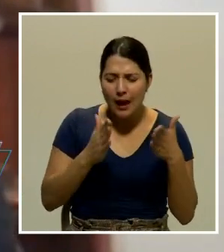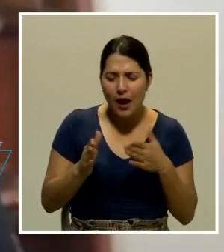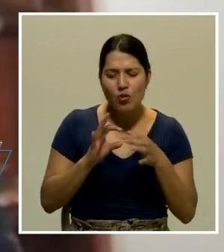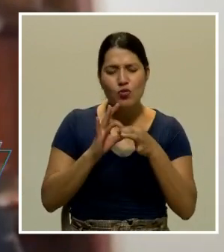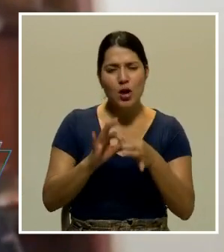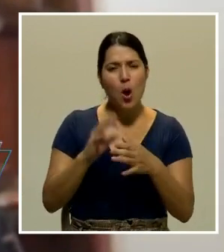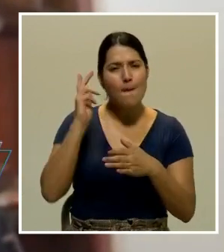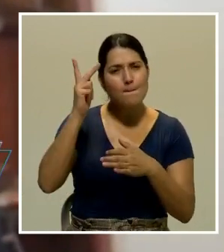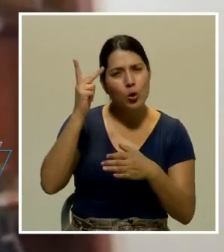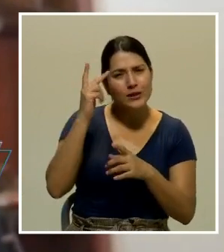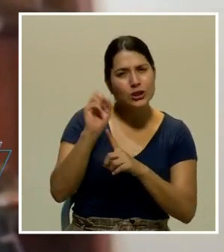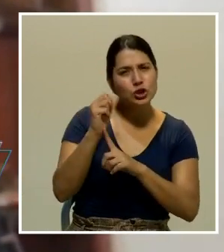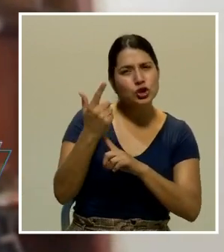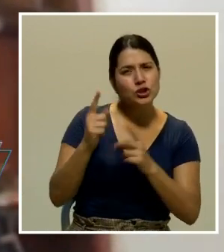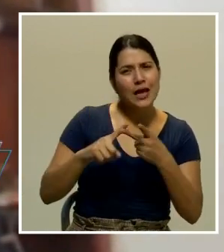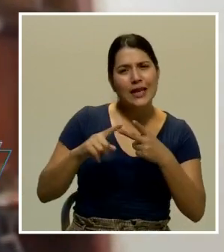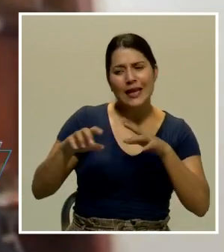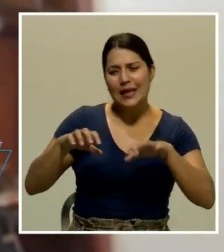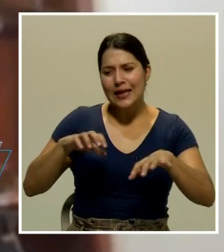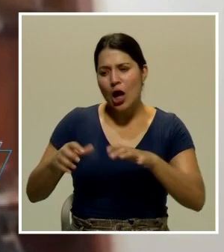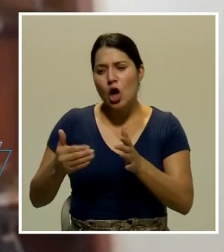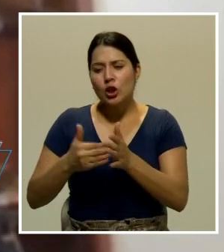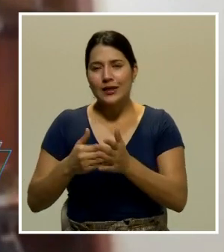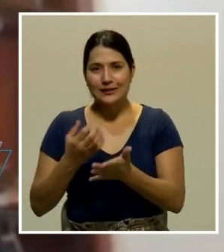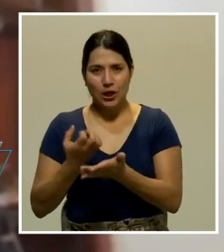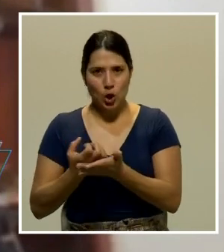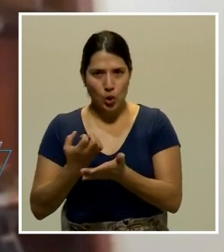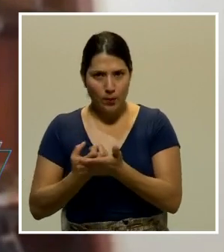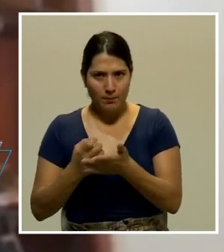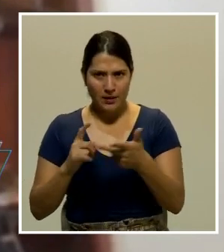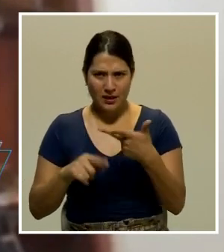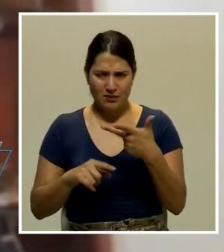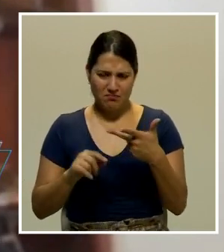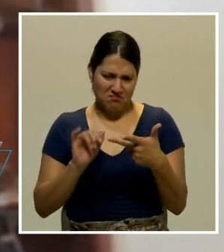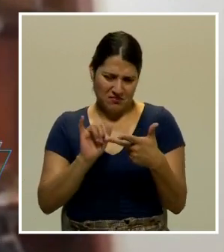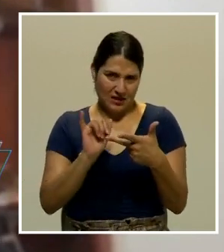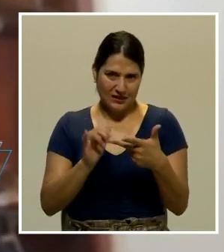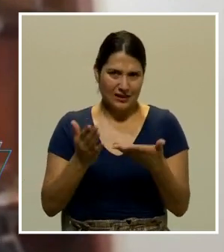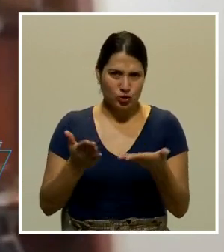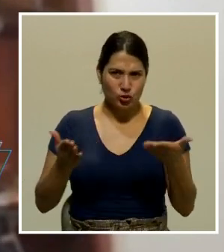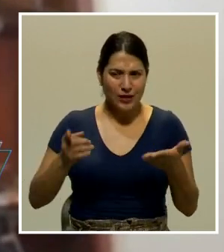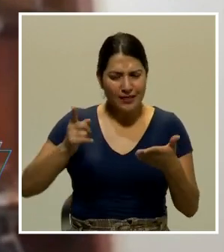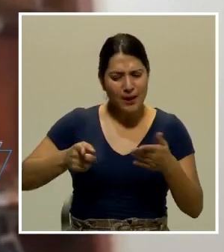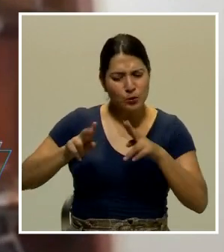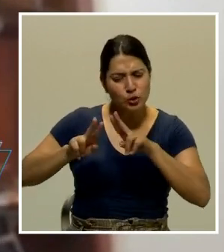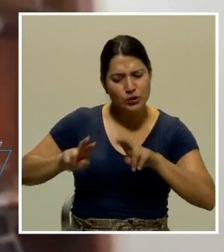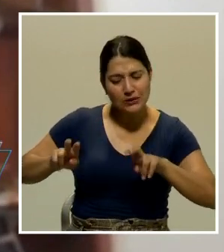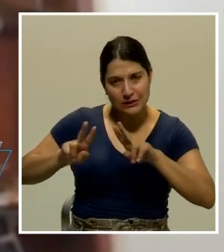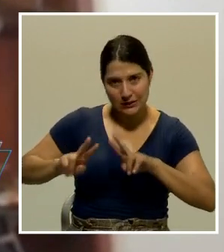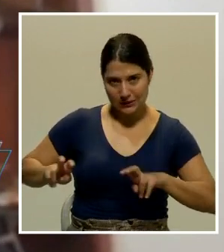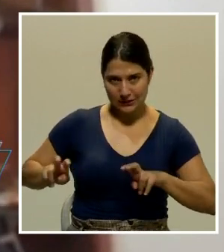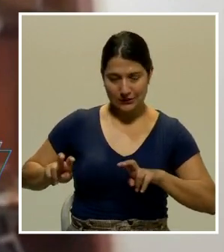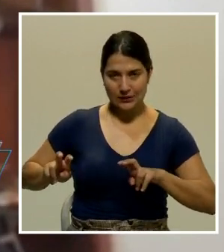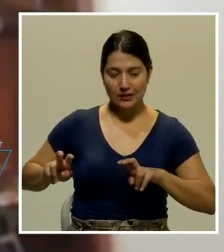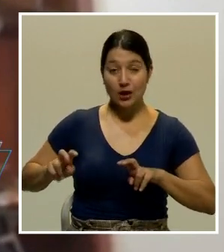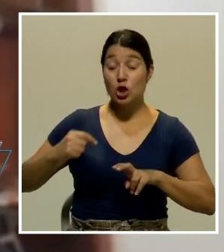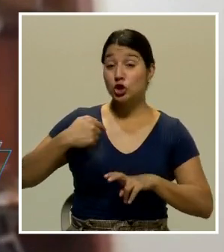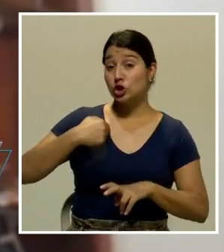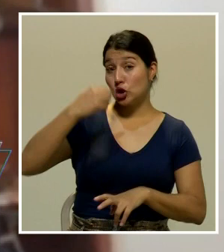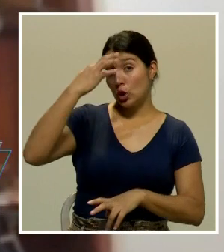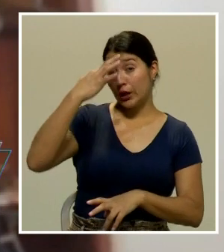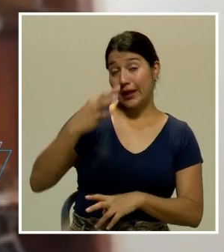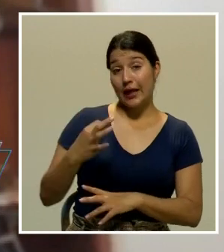de reactivación económica y todo ese tipo de cosas habrá que verlas en su momento. Yo